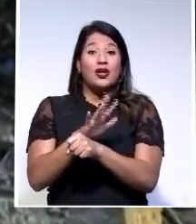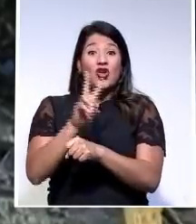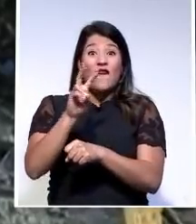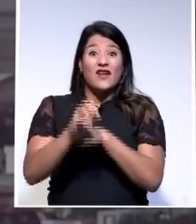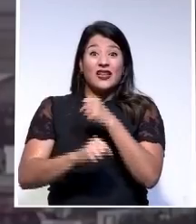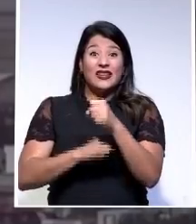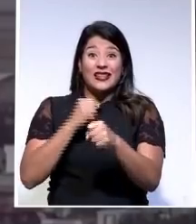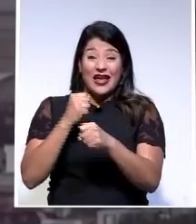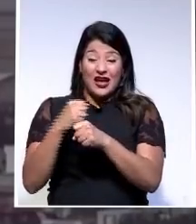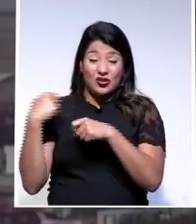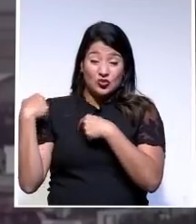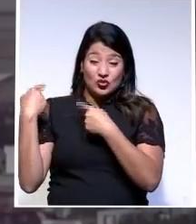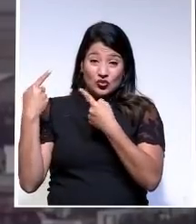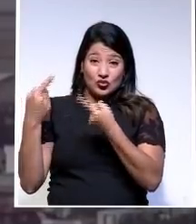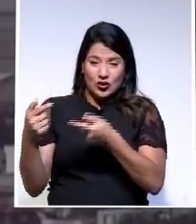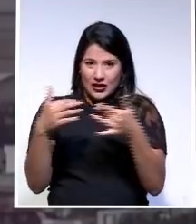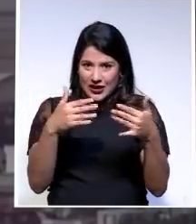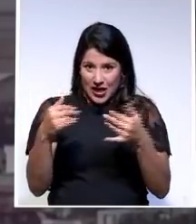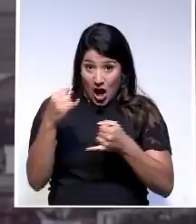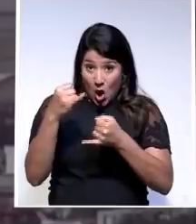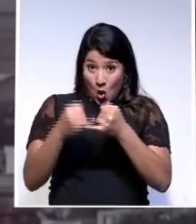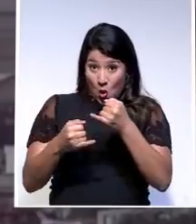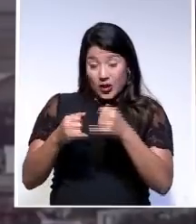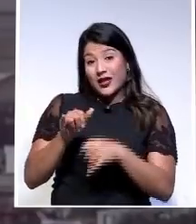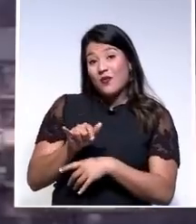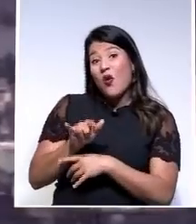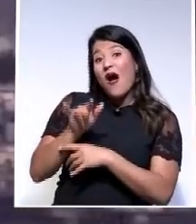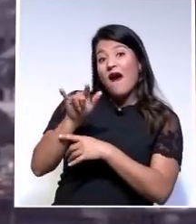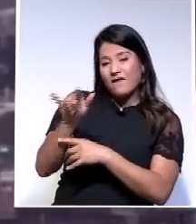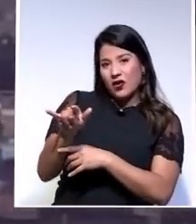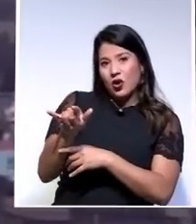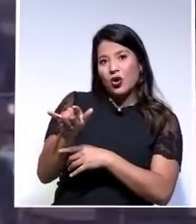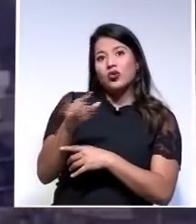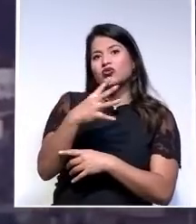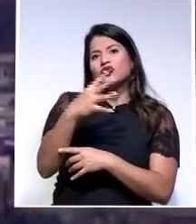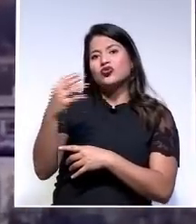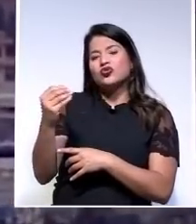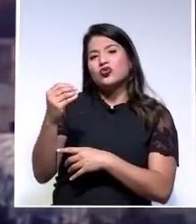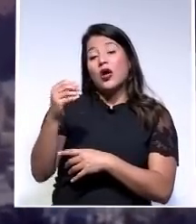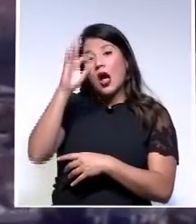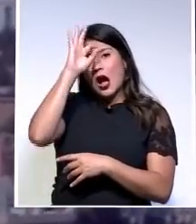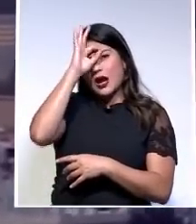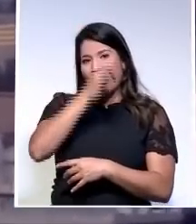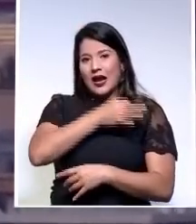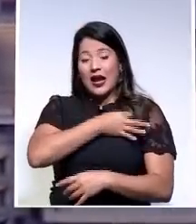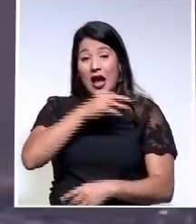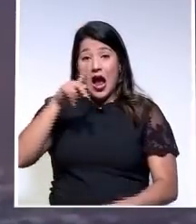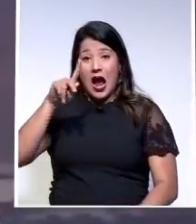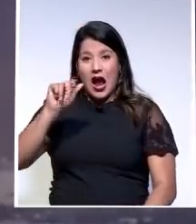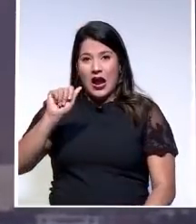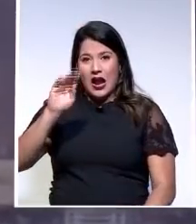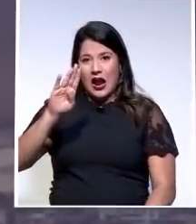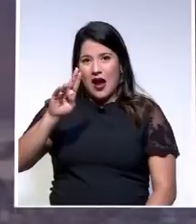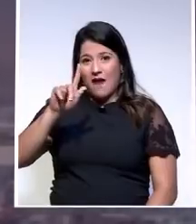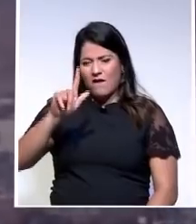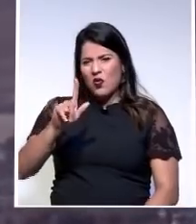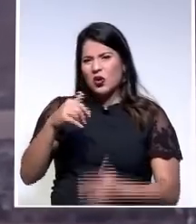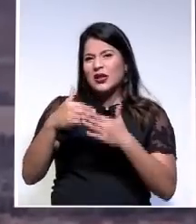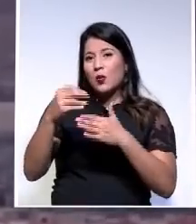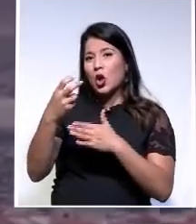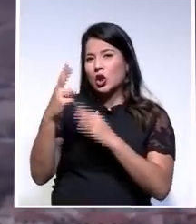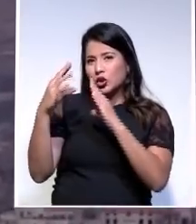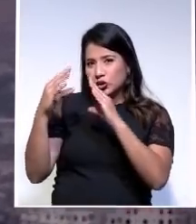guerra. El último avión C-17 de Estados Unidos abandonaba el aeropuerto de Kabul poco antes de la medianoche. En las horas previas, el